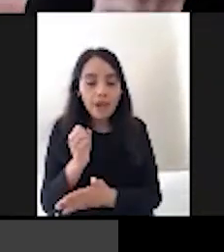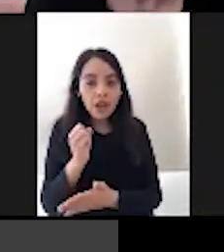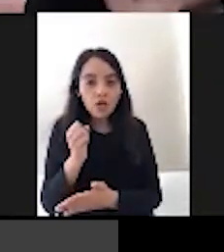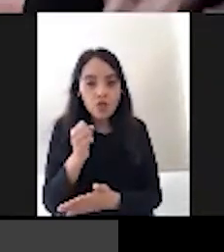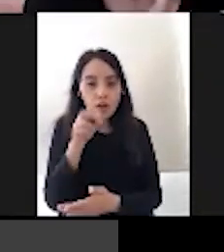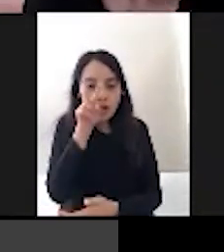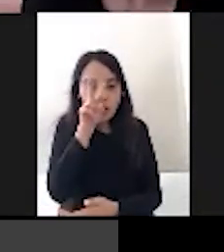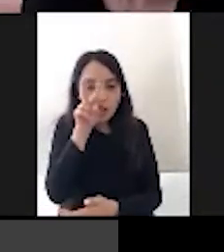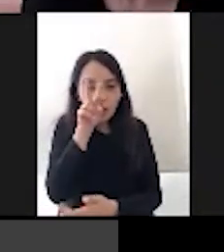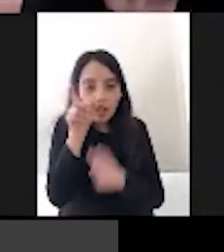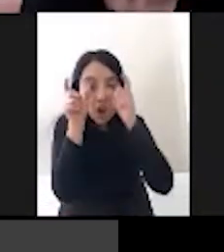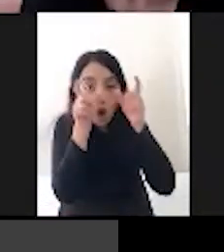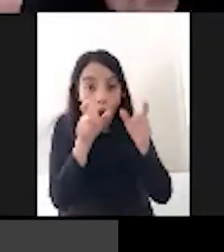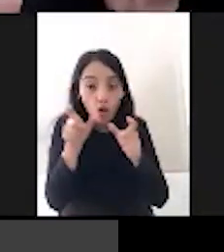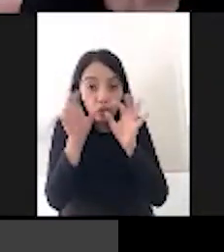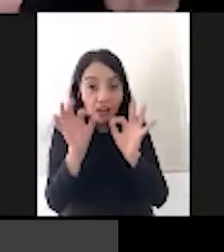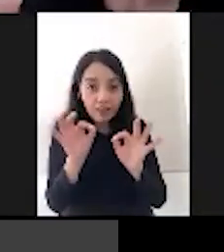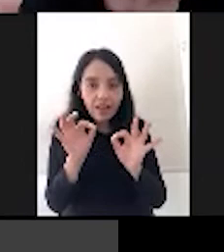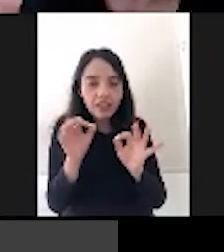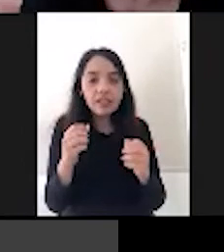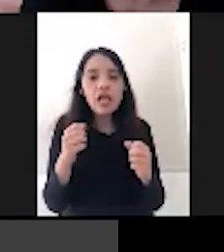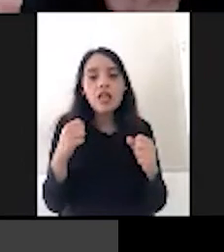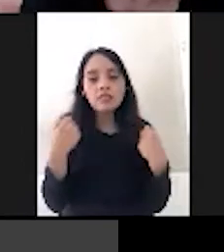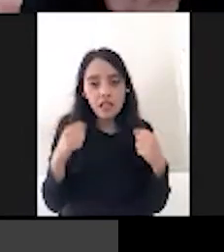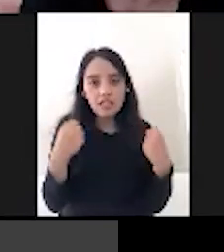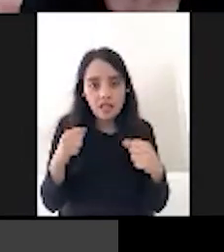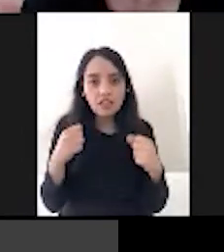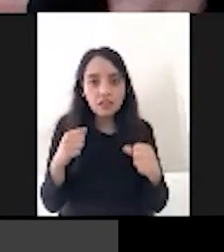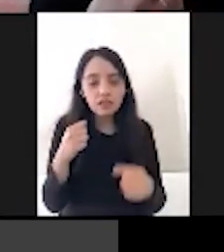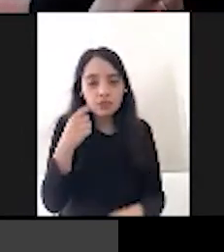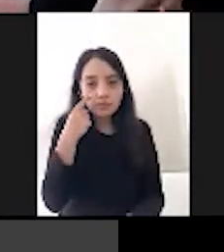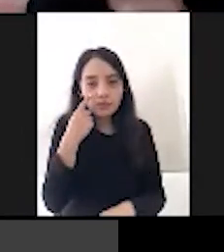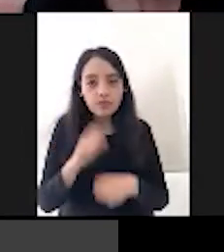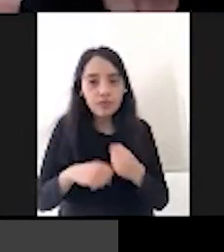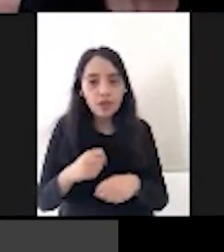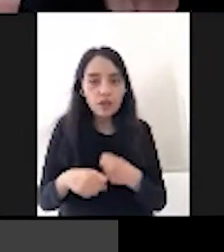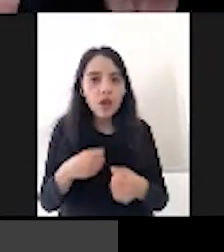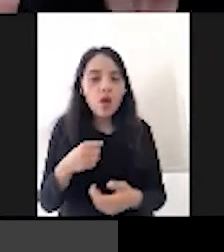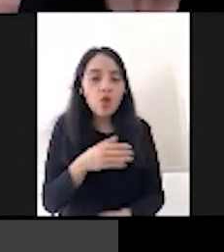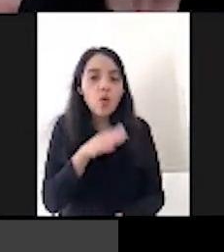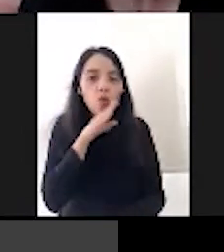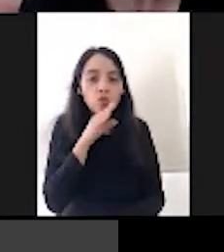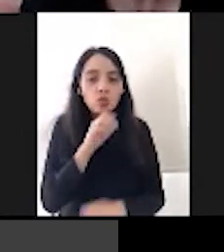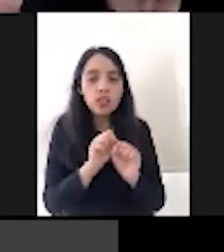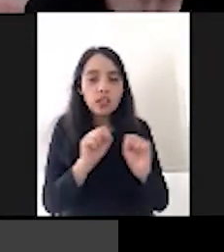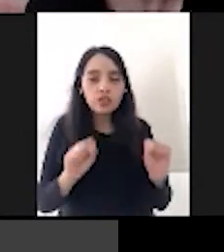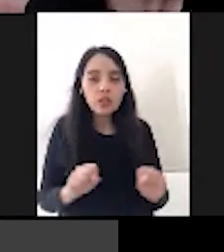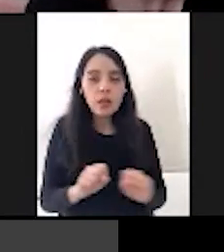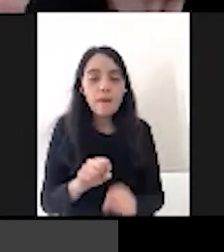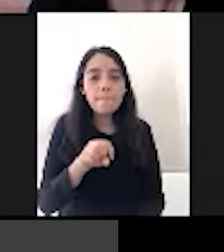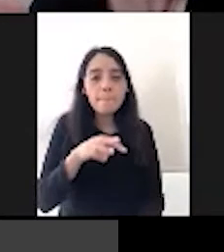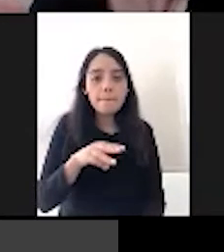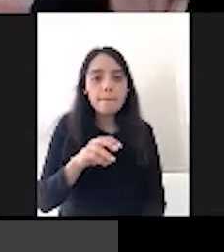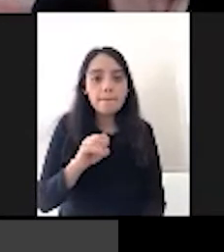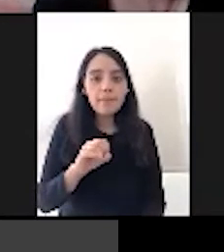el ojo a donde yo quiero, cuando yo quiero, es usar un sistema que se llama de microperimetría con biofeedback,